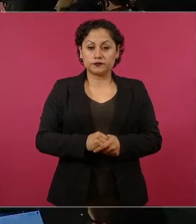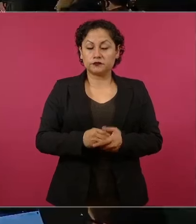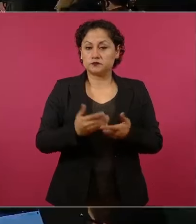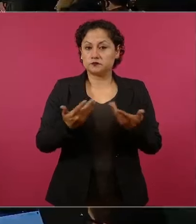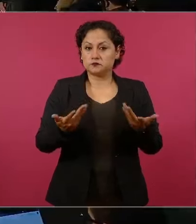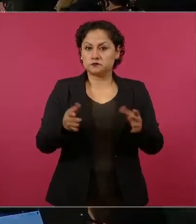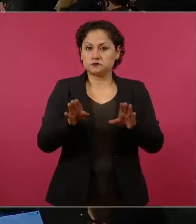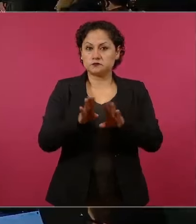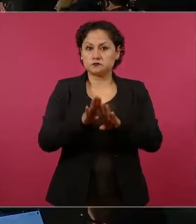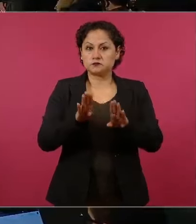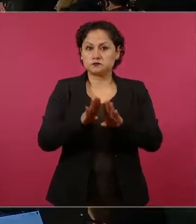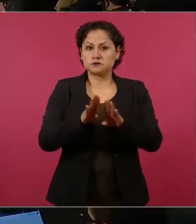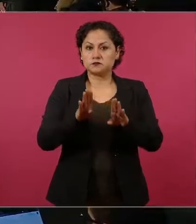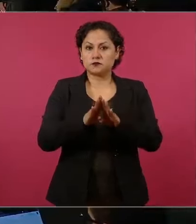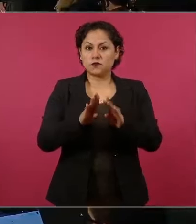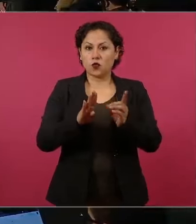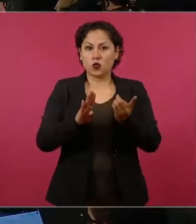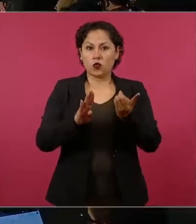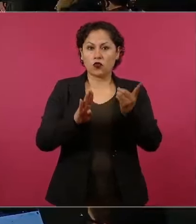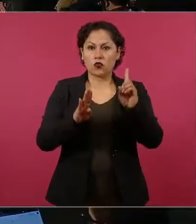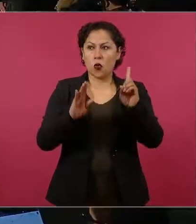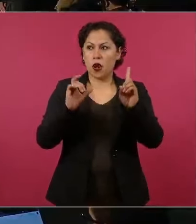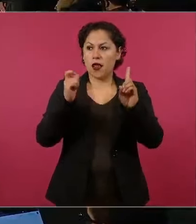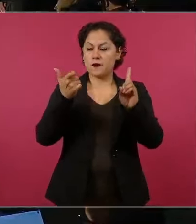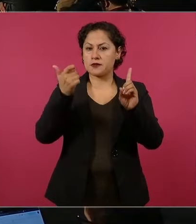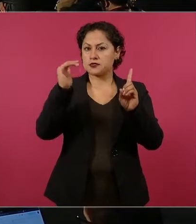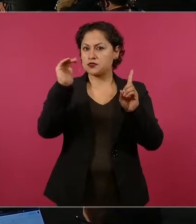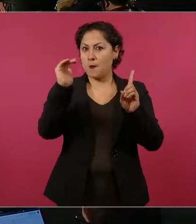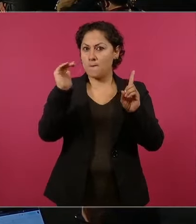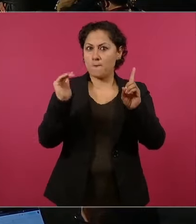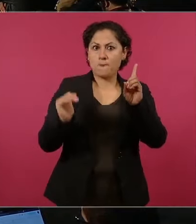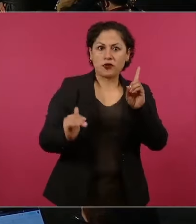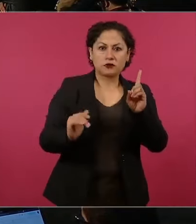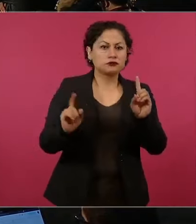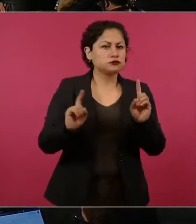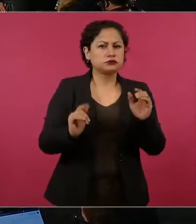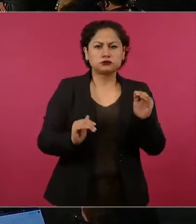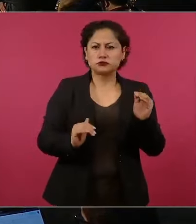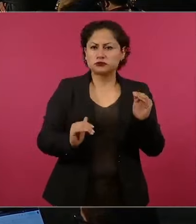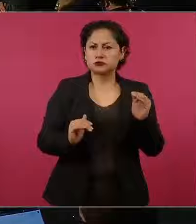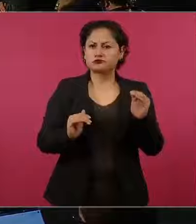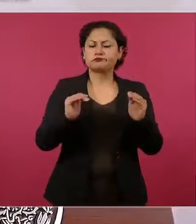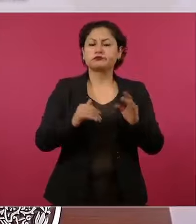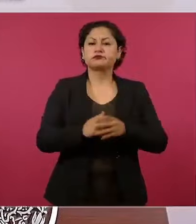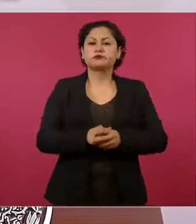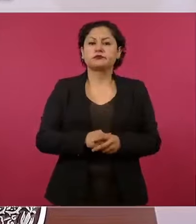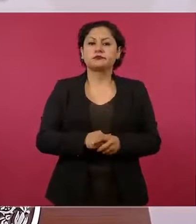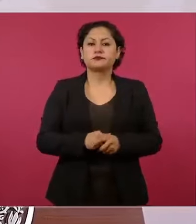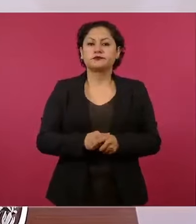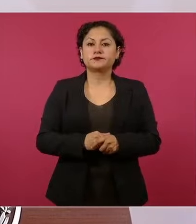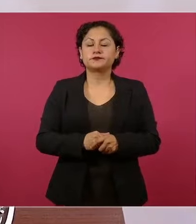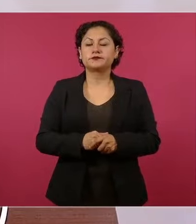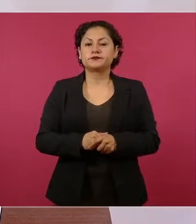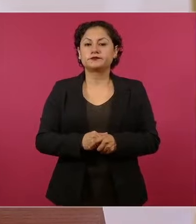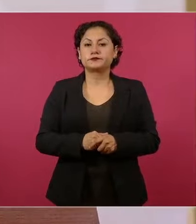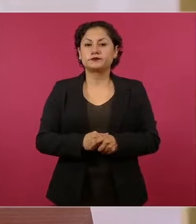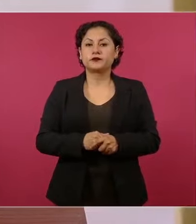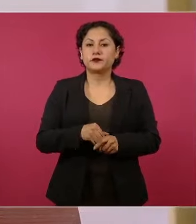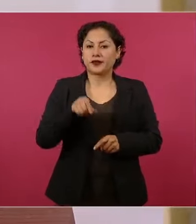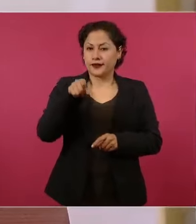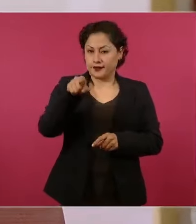devaluación, sino se ha apreciado el peso. Acerca de lo que